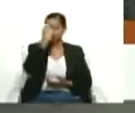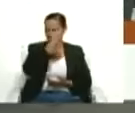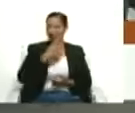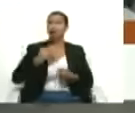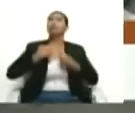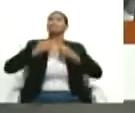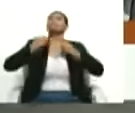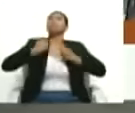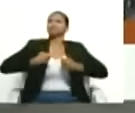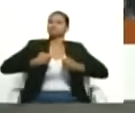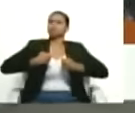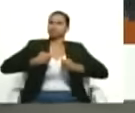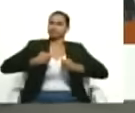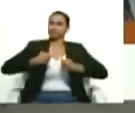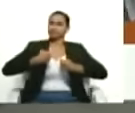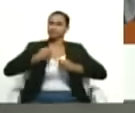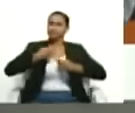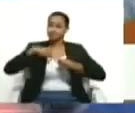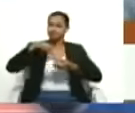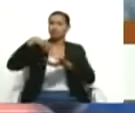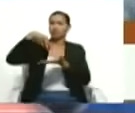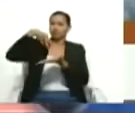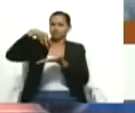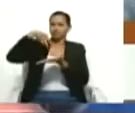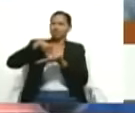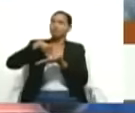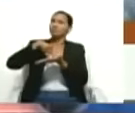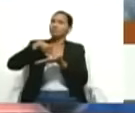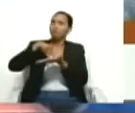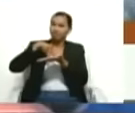fortaleza estamos llamados a garantizar el futuro